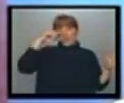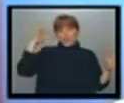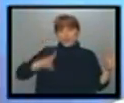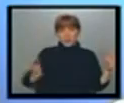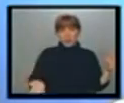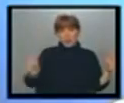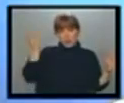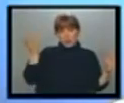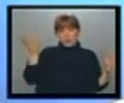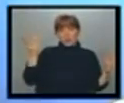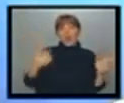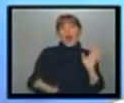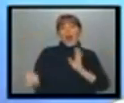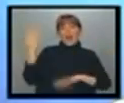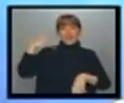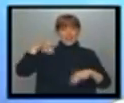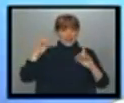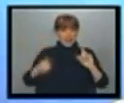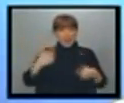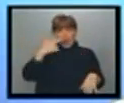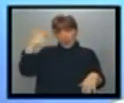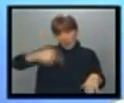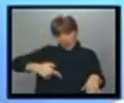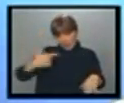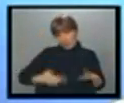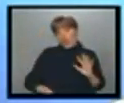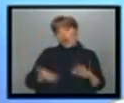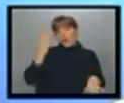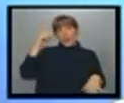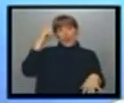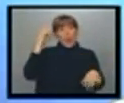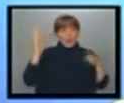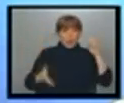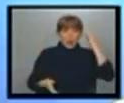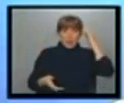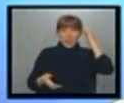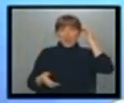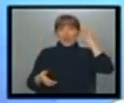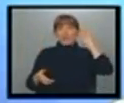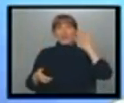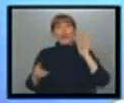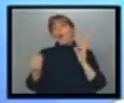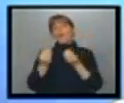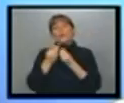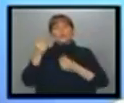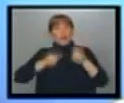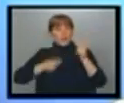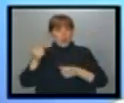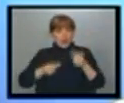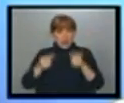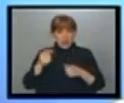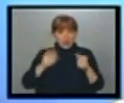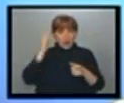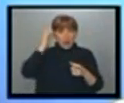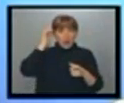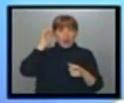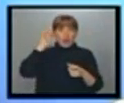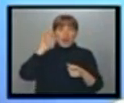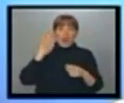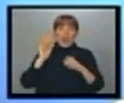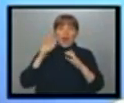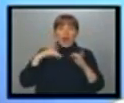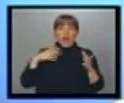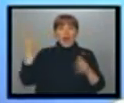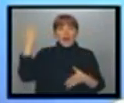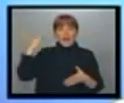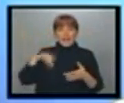relacionada, 10% de aumento en el precio de los combustibles. Entonces, muchos ayer, frente a la posición de este aumento y muchas voces